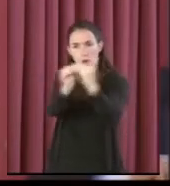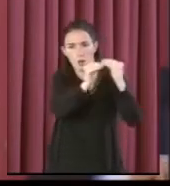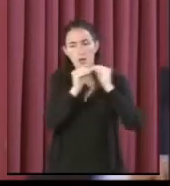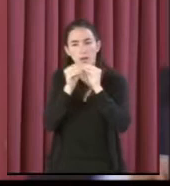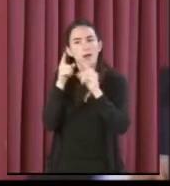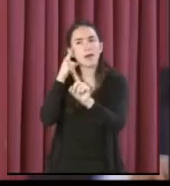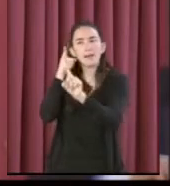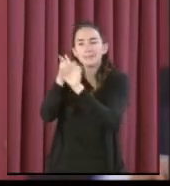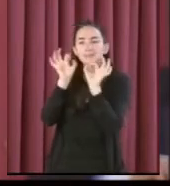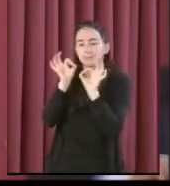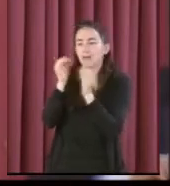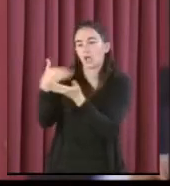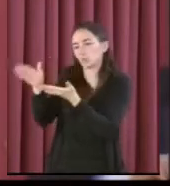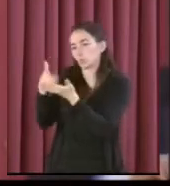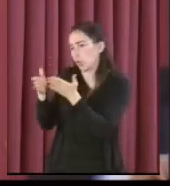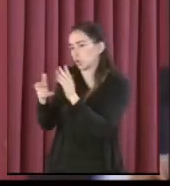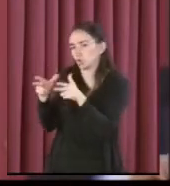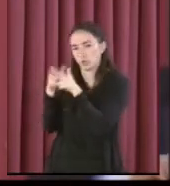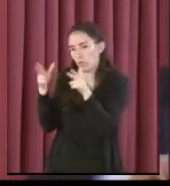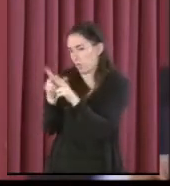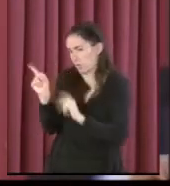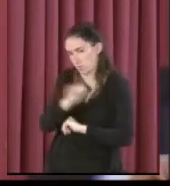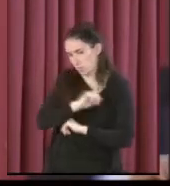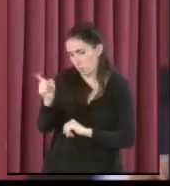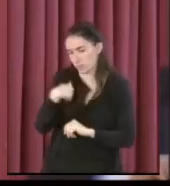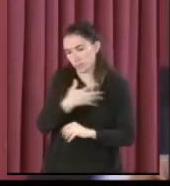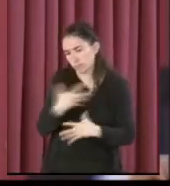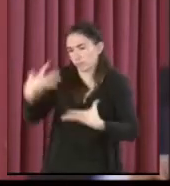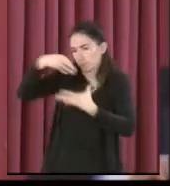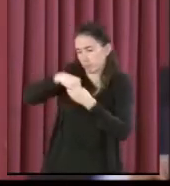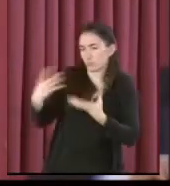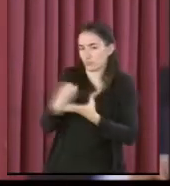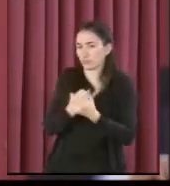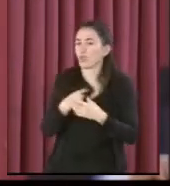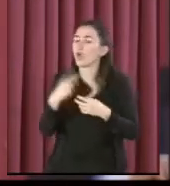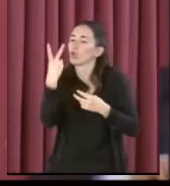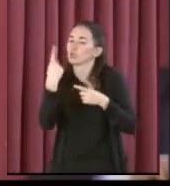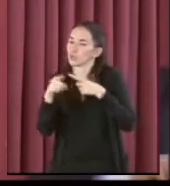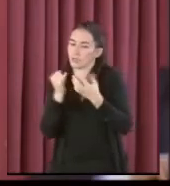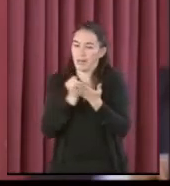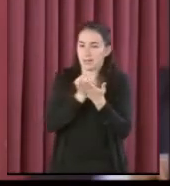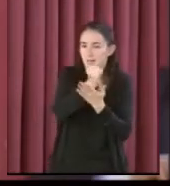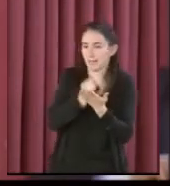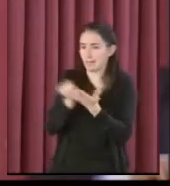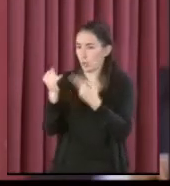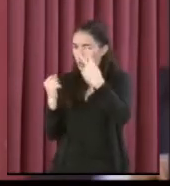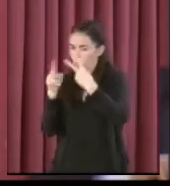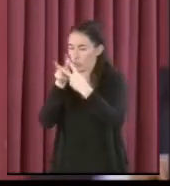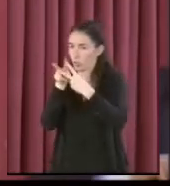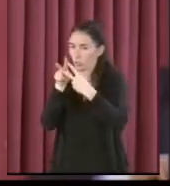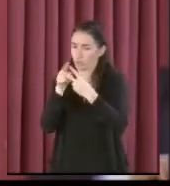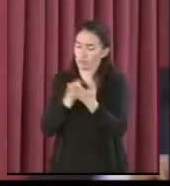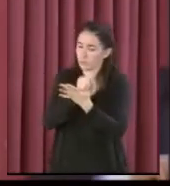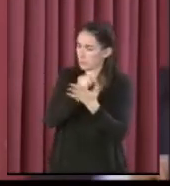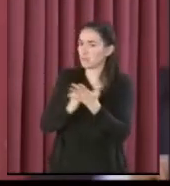con eficacia y eficiencia. Voy a hacer referencia a dos líneas de actuación que han contribuido, sin duda alguna, de